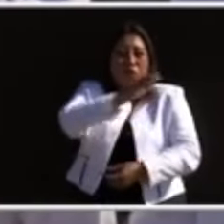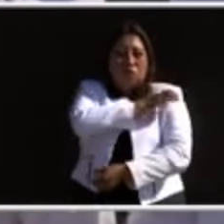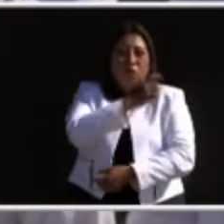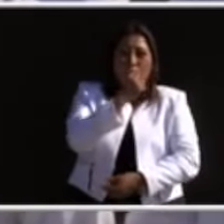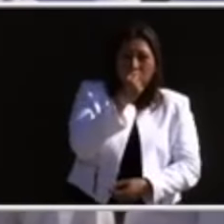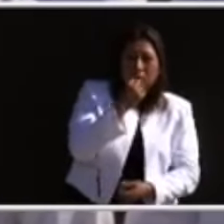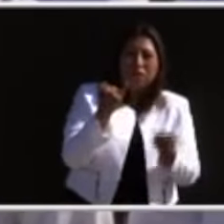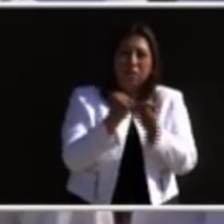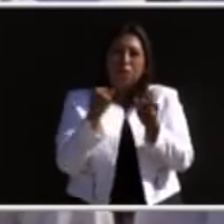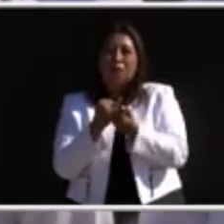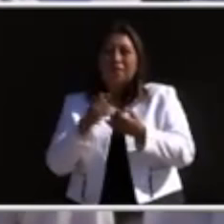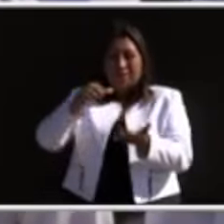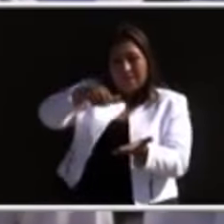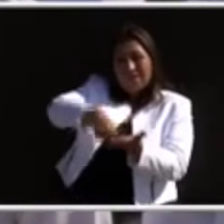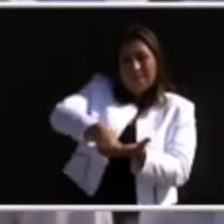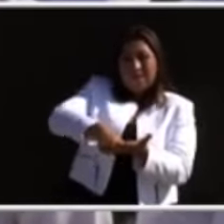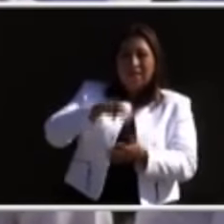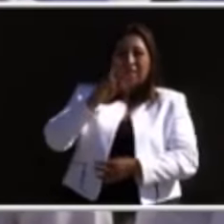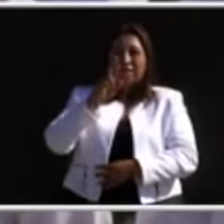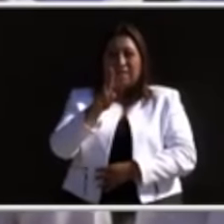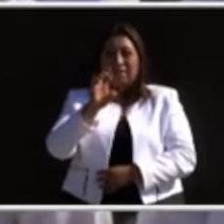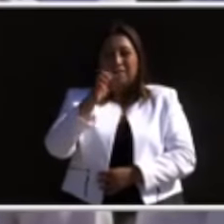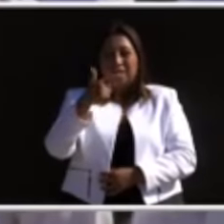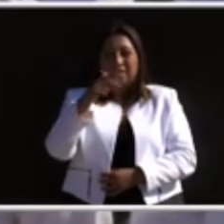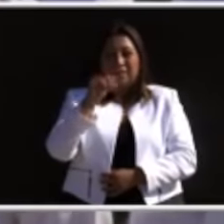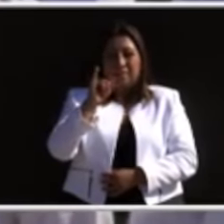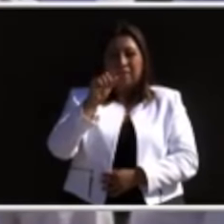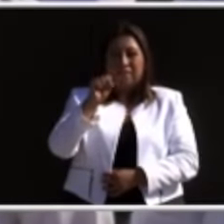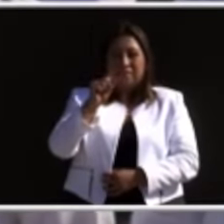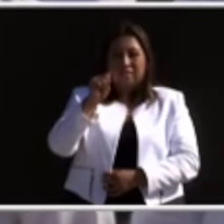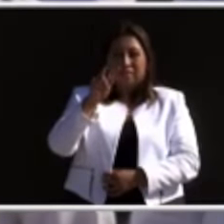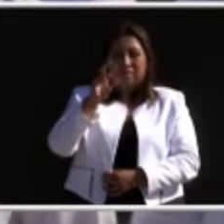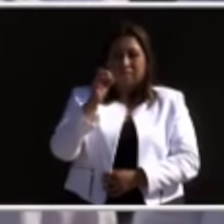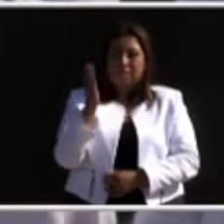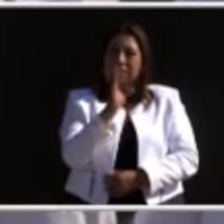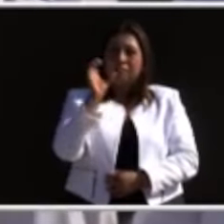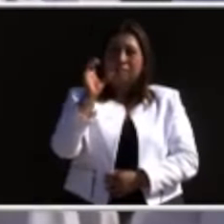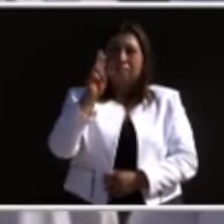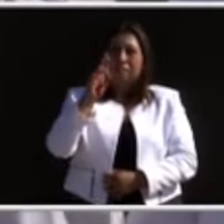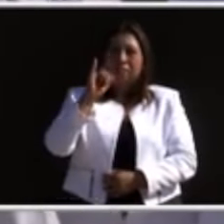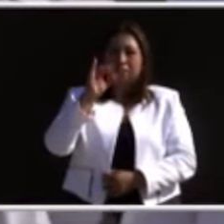Raúl Martínez Chávez será director de Radio Televisión de Veracruz.